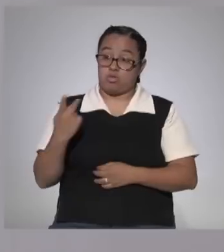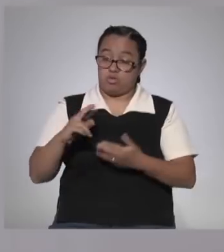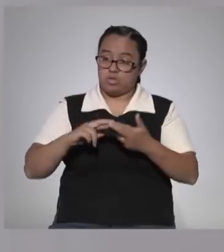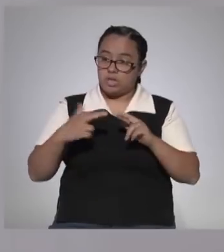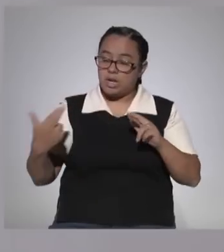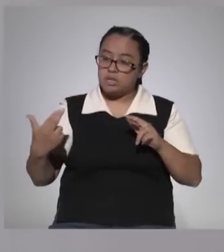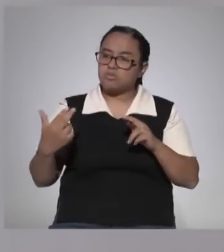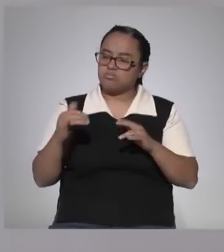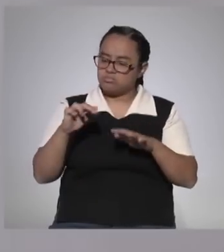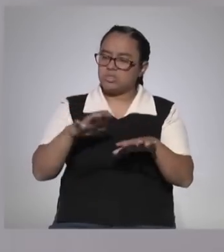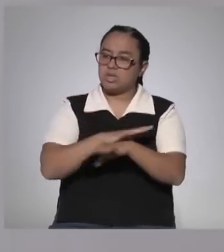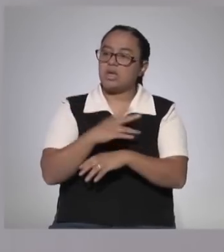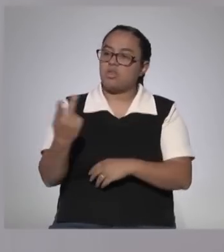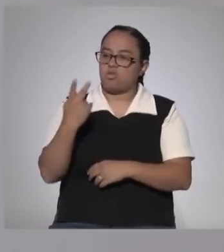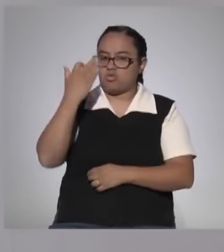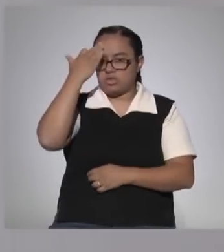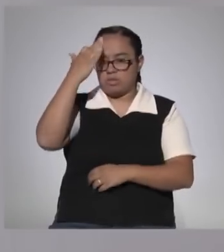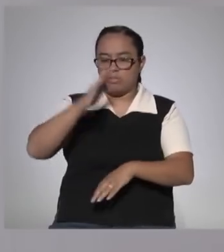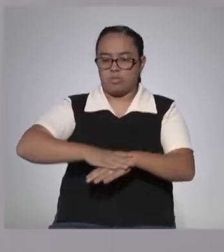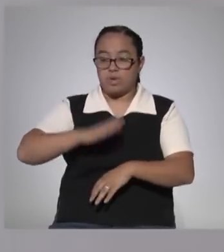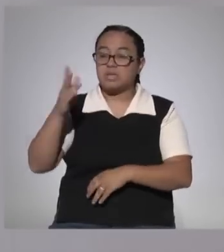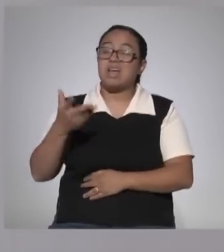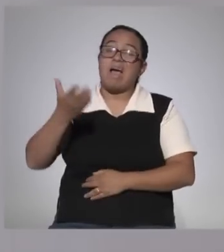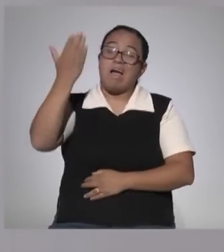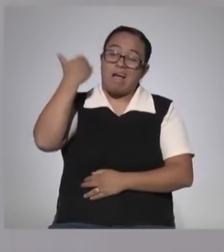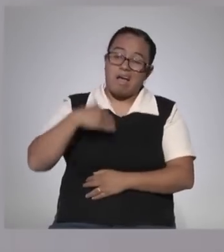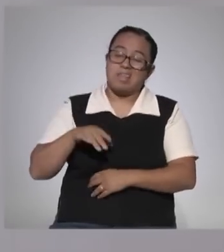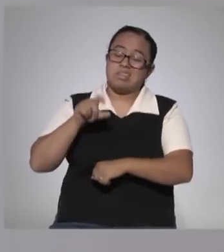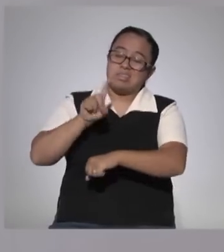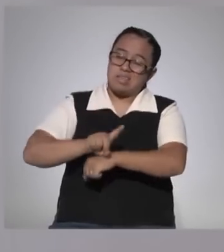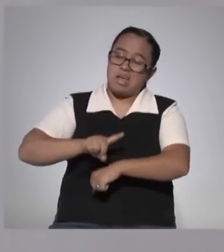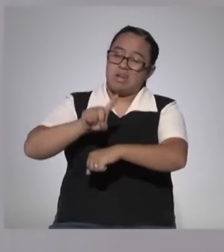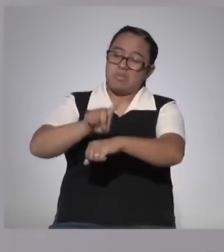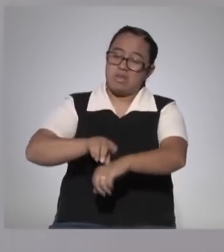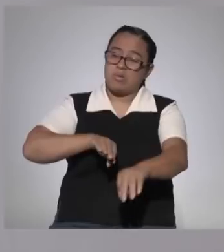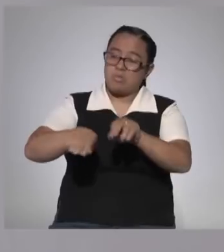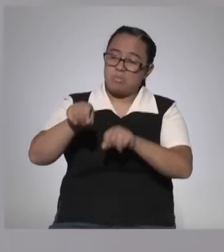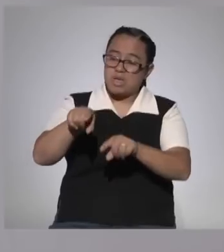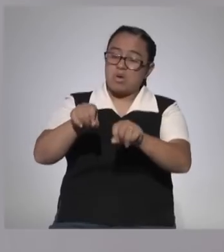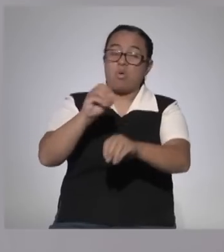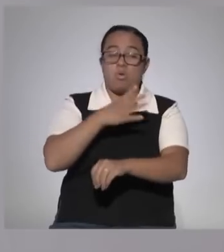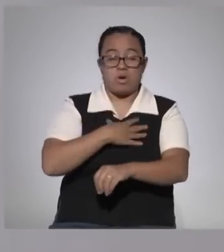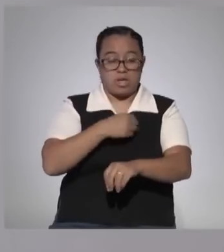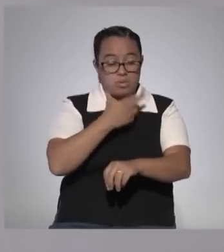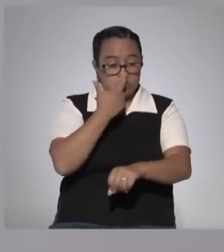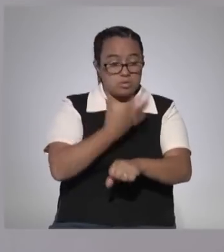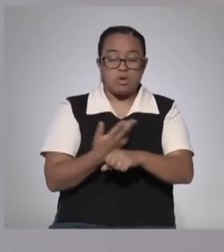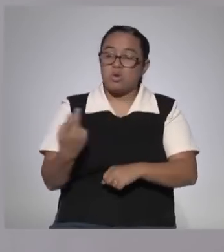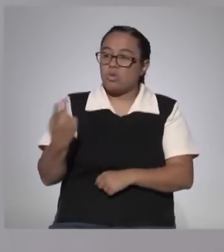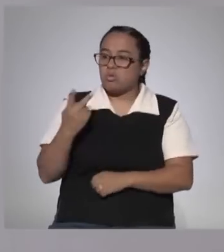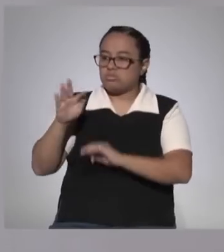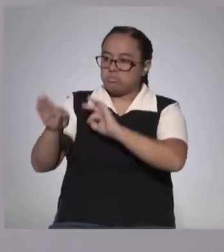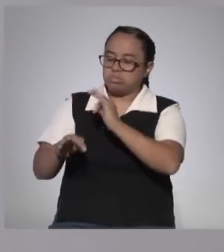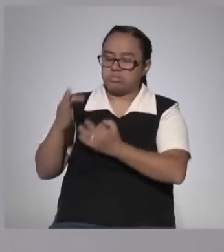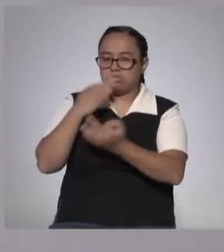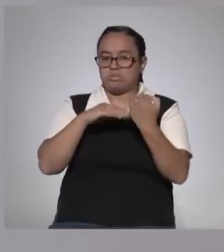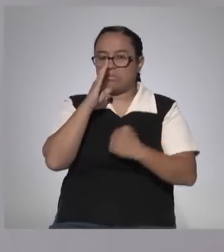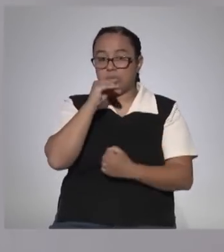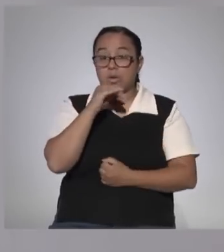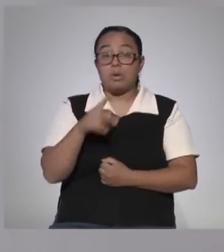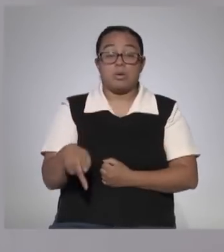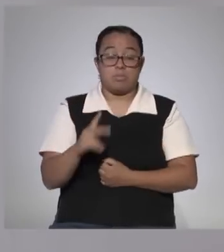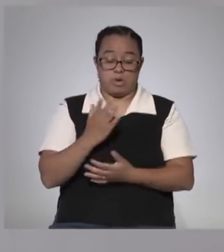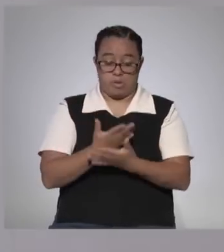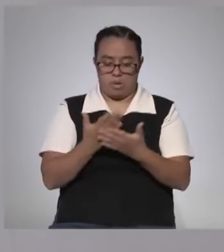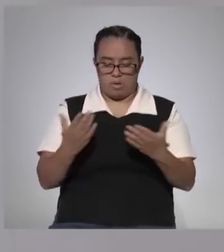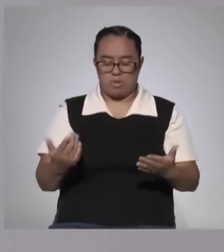para nosotros. Antes la rutina del trabajo y las responsabilidades de los hijos no nos dejaban tanto tiempo para la pareja. La verdad es que yo estoy